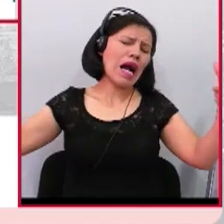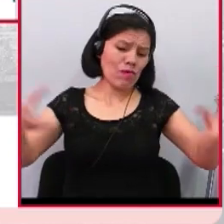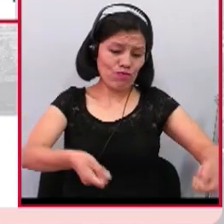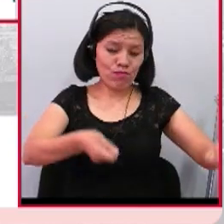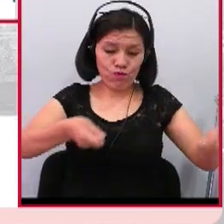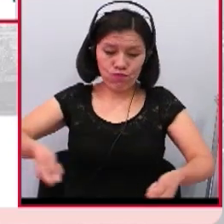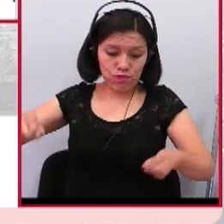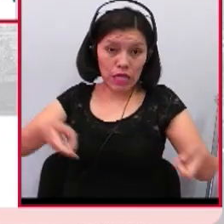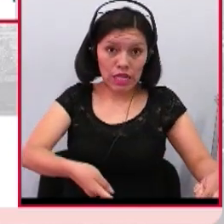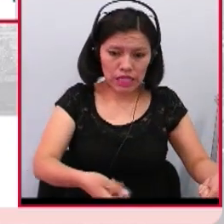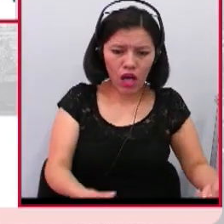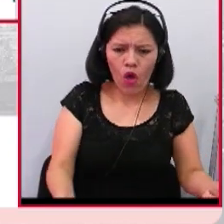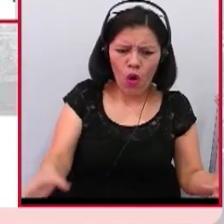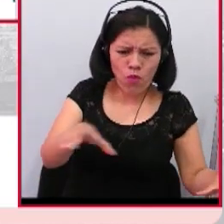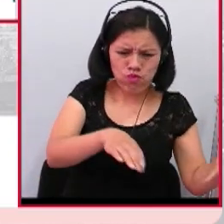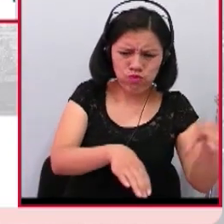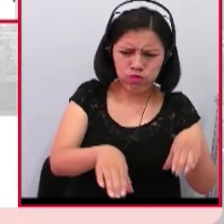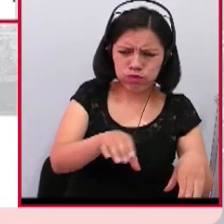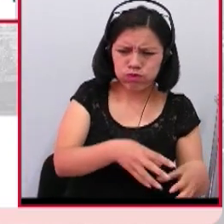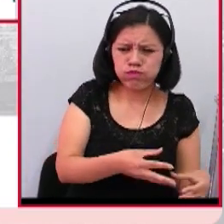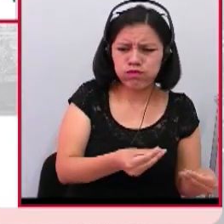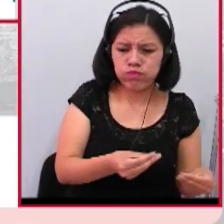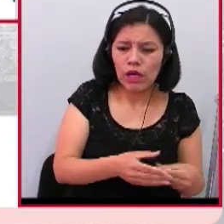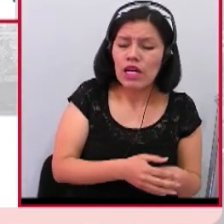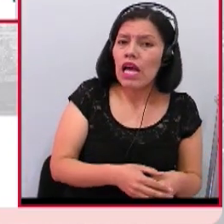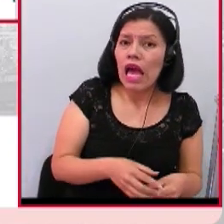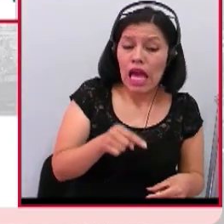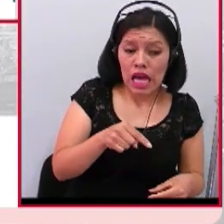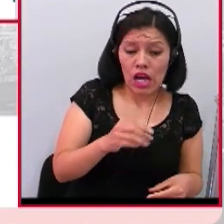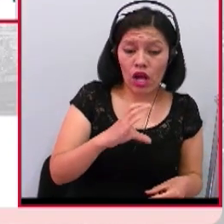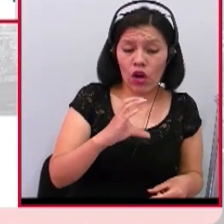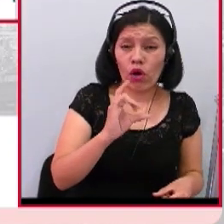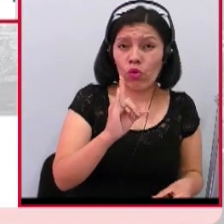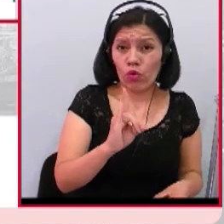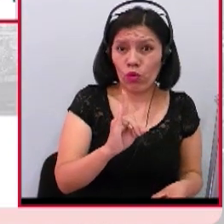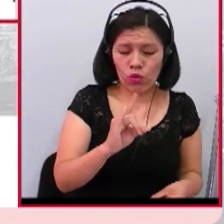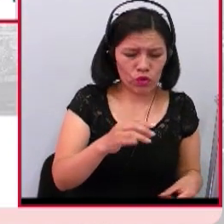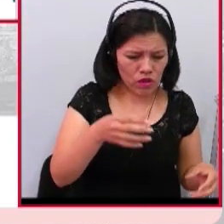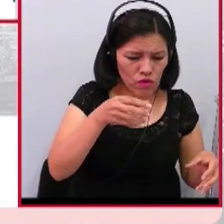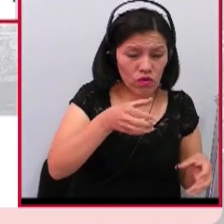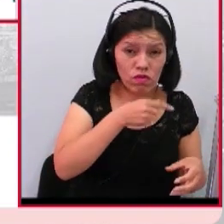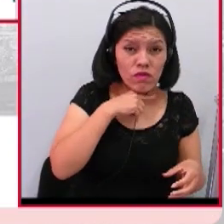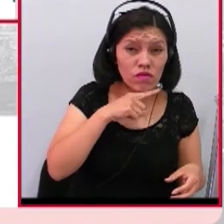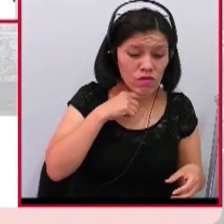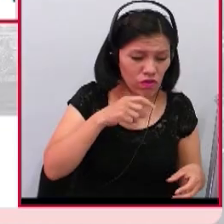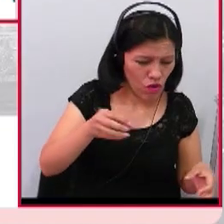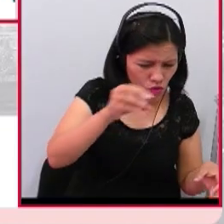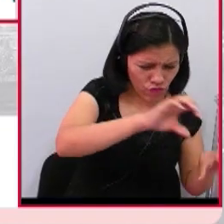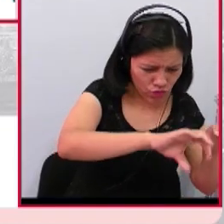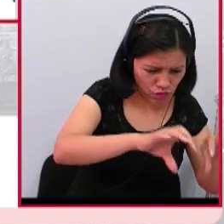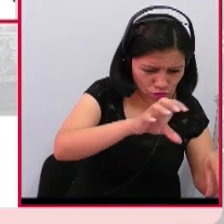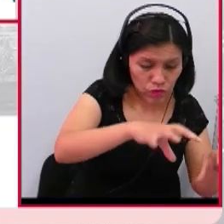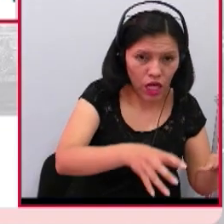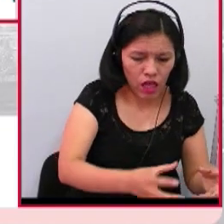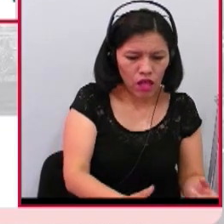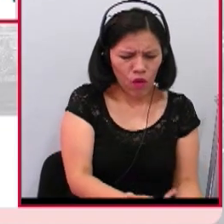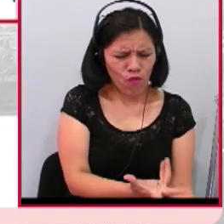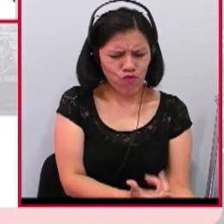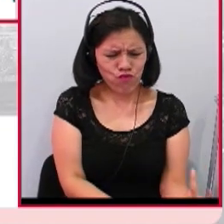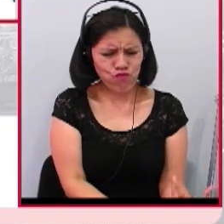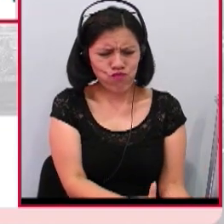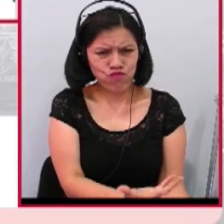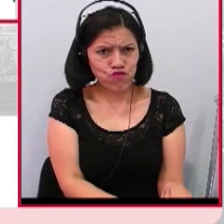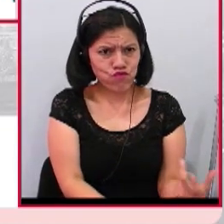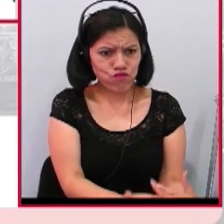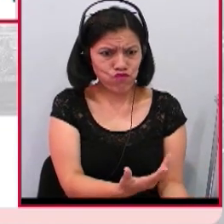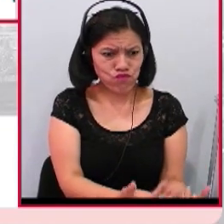material líquido. En diferentes etapas va a ser refinado el cobre. De 62% de cobre, que fue la etapa inicial de fusión,